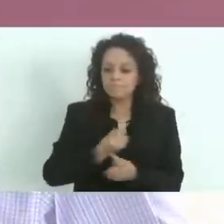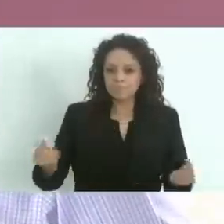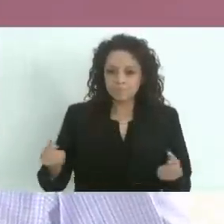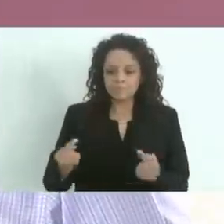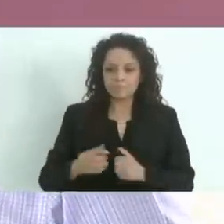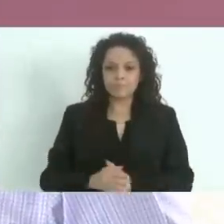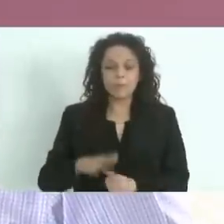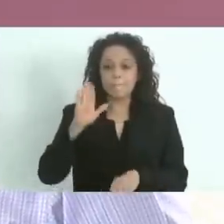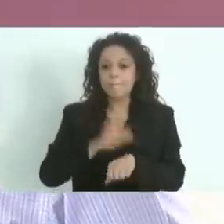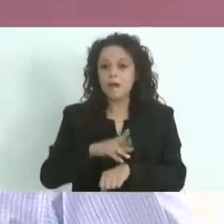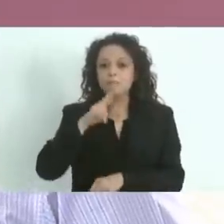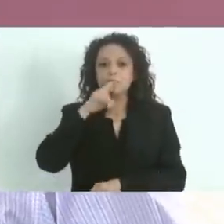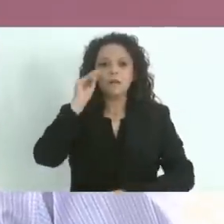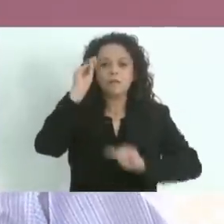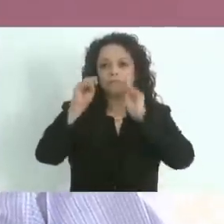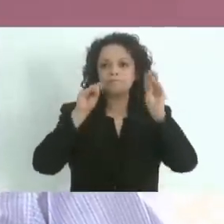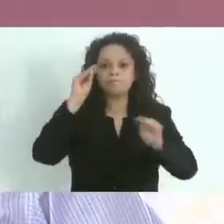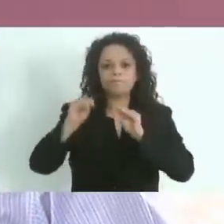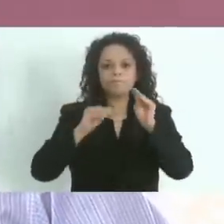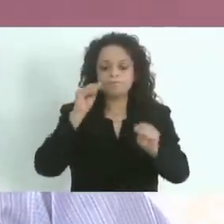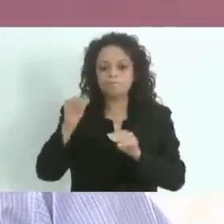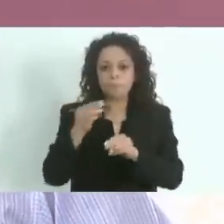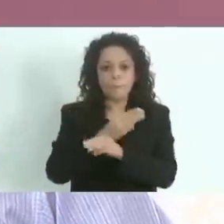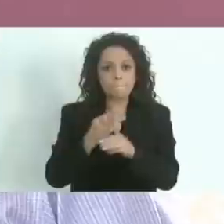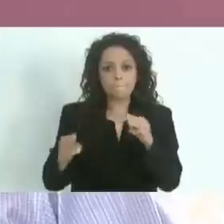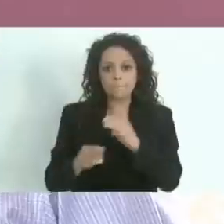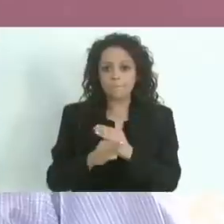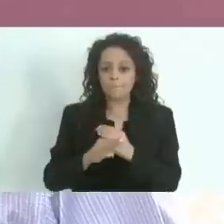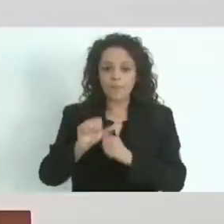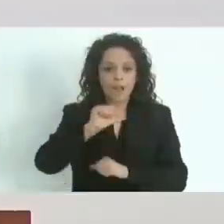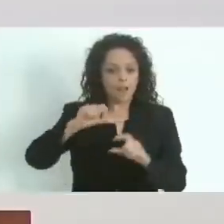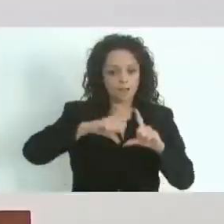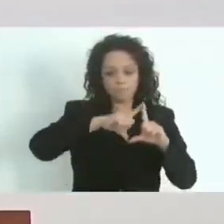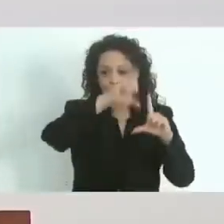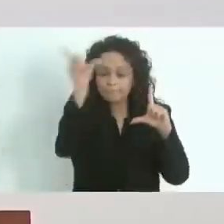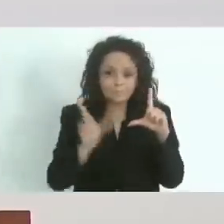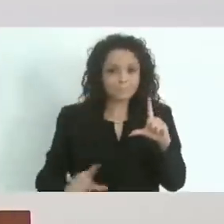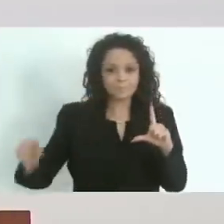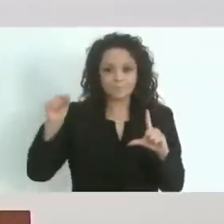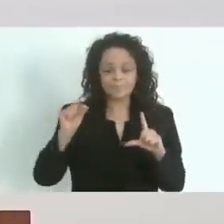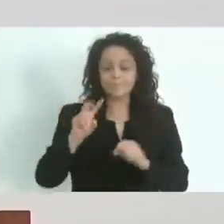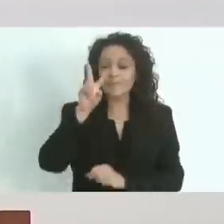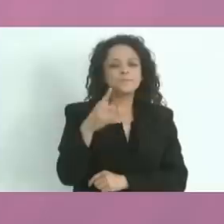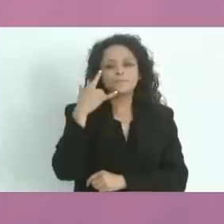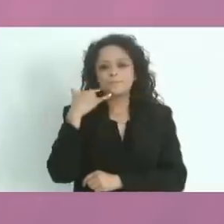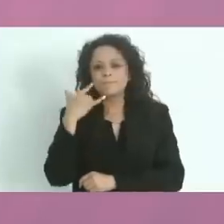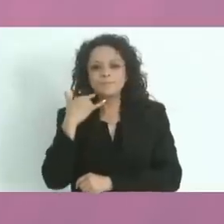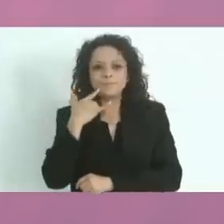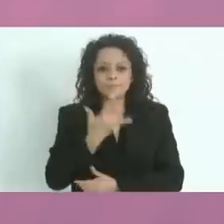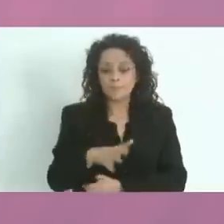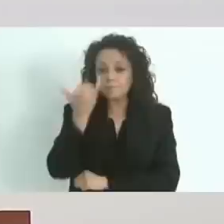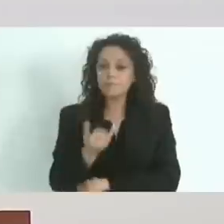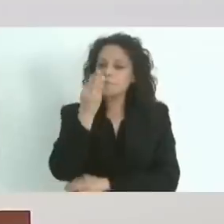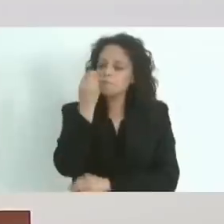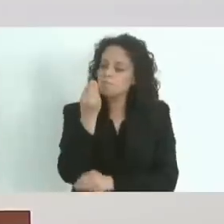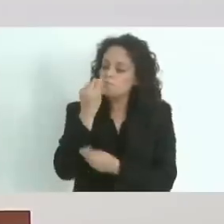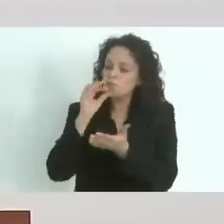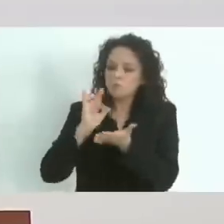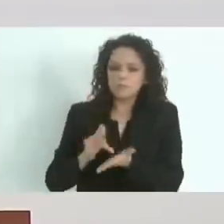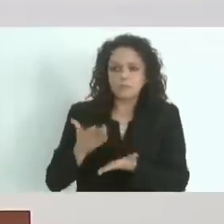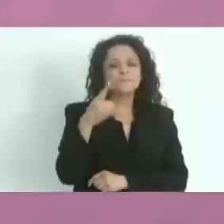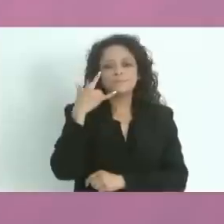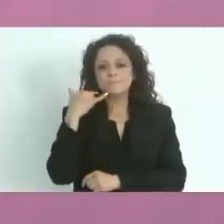equipados que hay de todo el país. Quiero reconocerle y agradecerle muchísimo al señor presidente